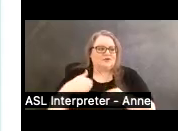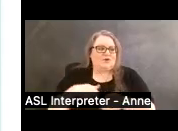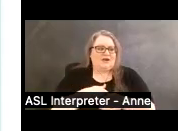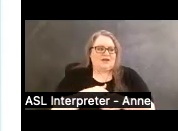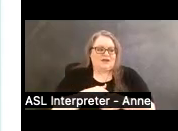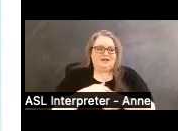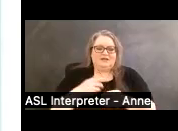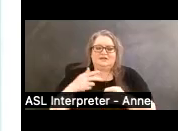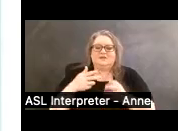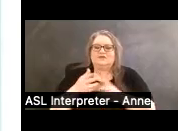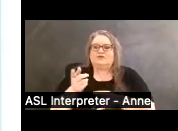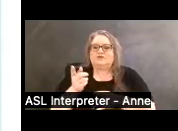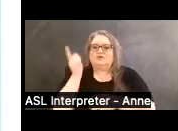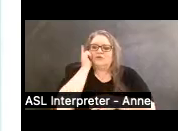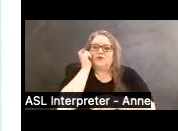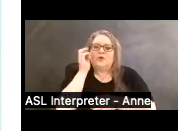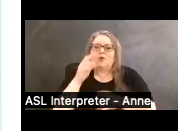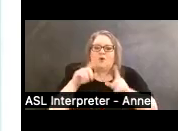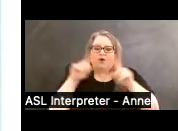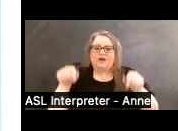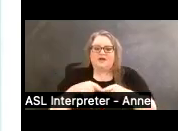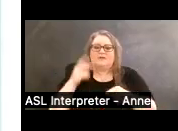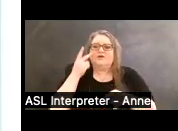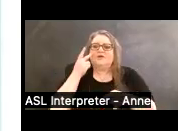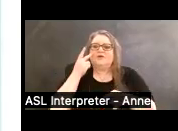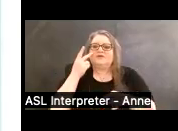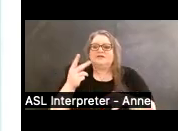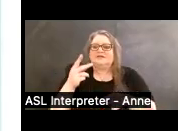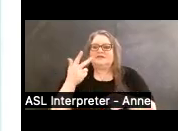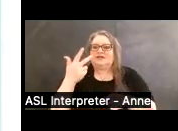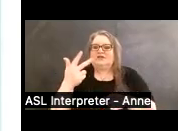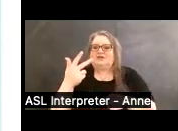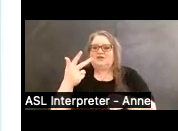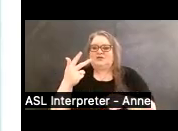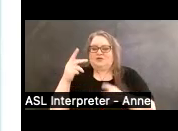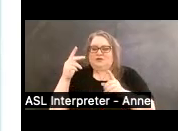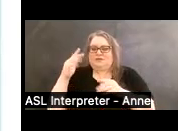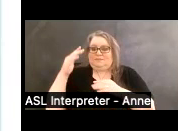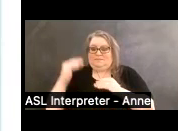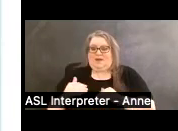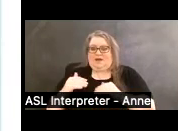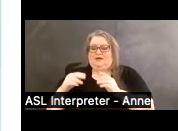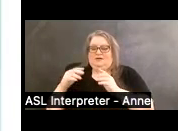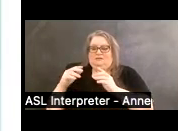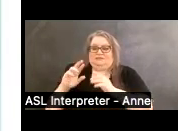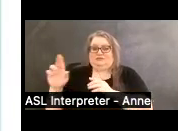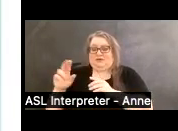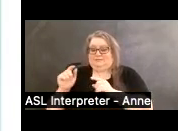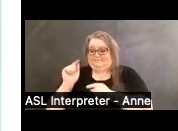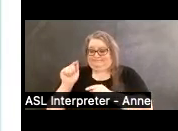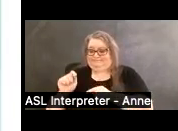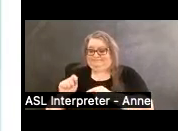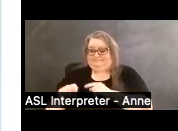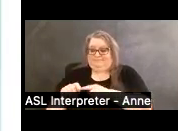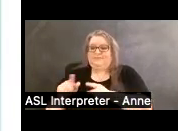or tablet, you should see 3 little dots on the bottom right-hand corner of the screen. Select language interpretation, then